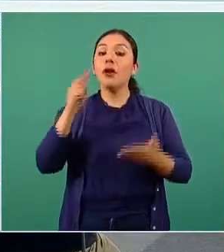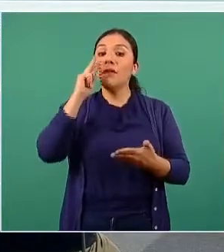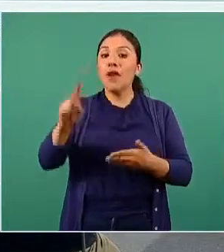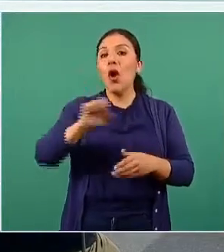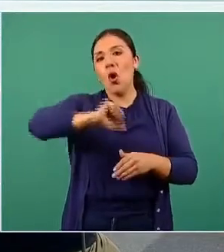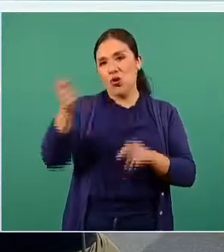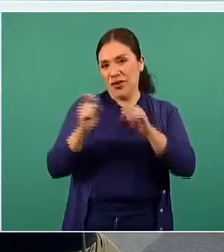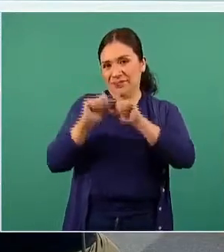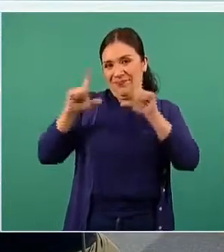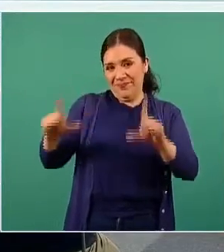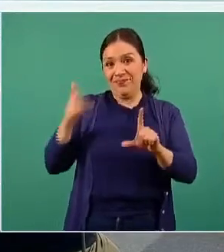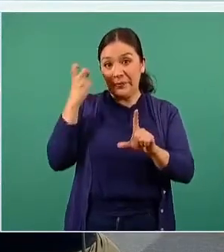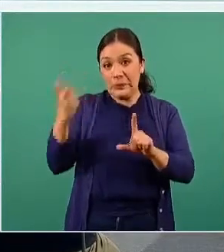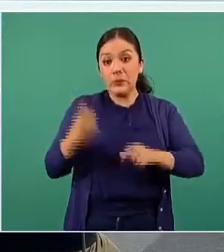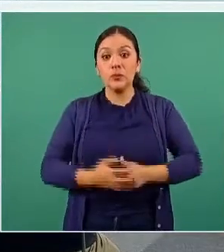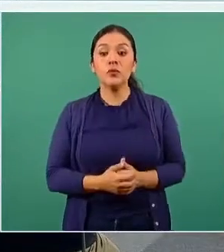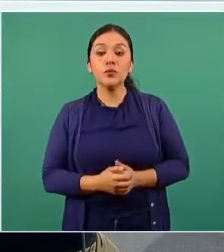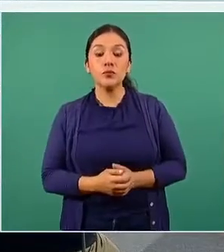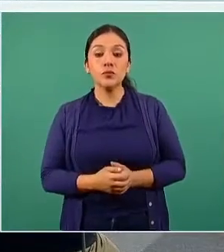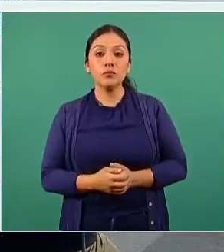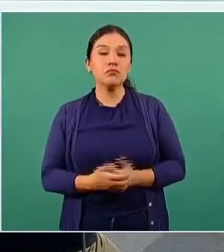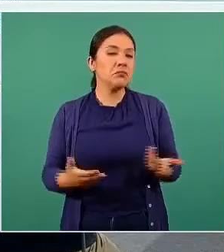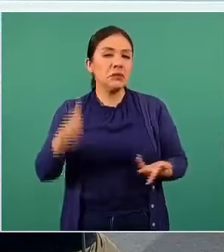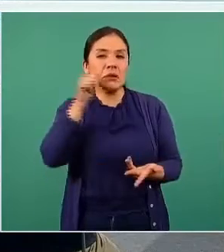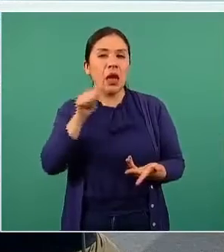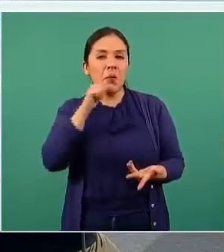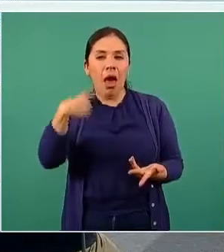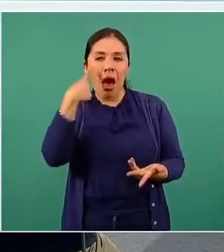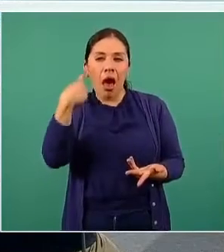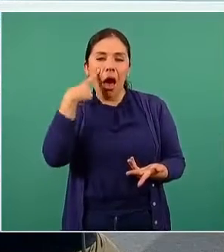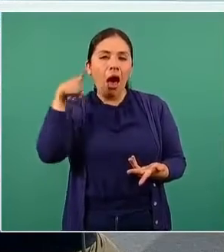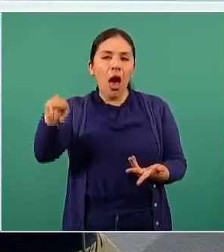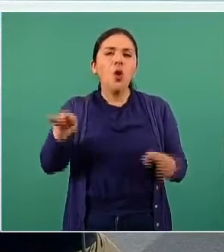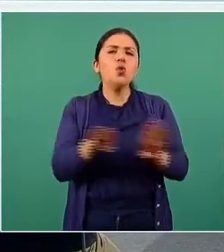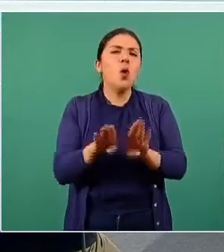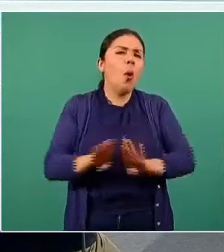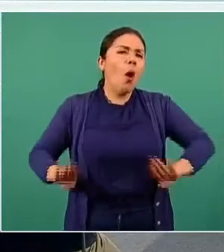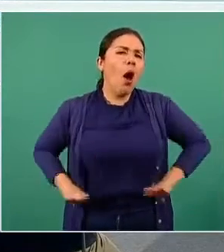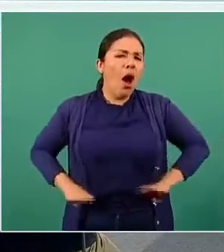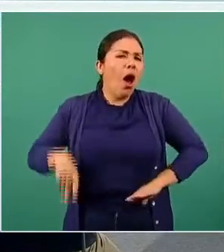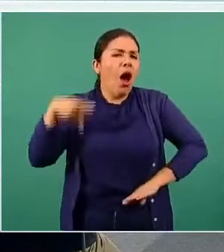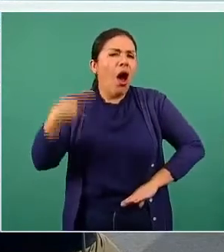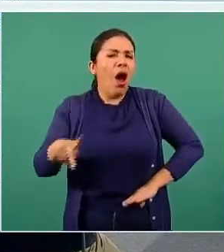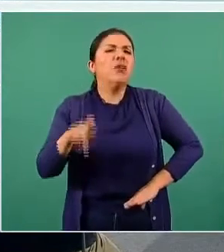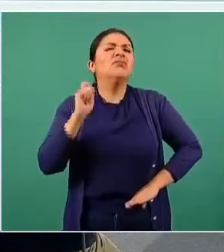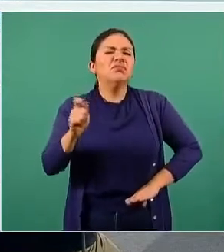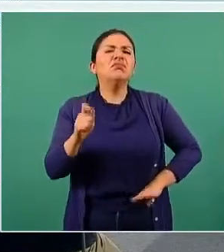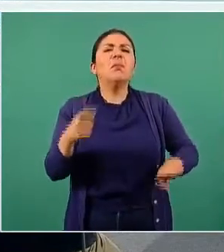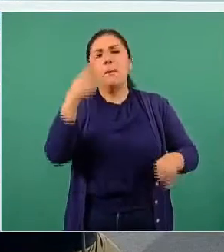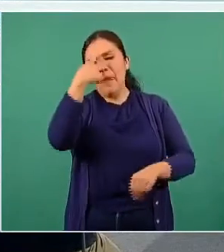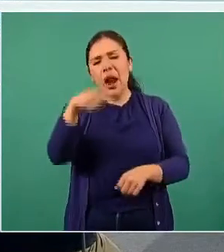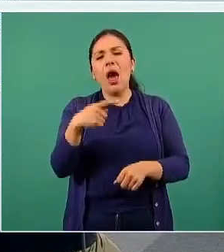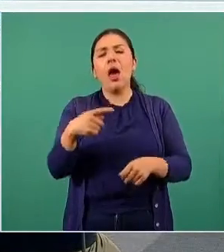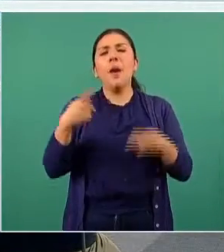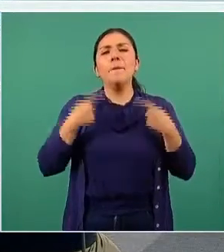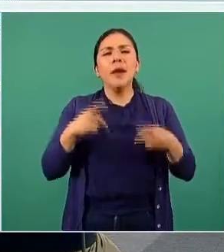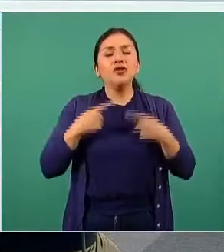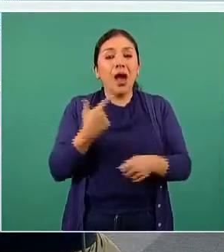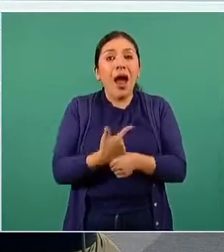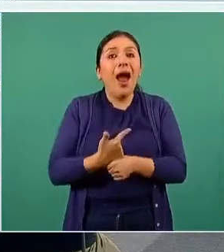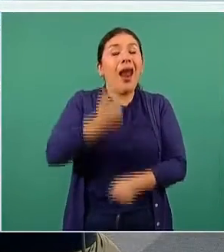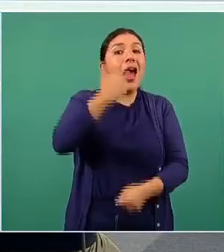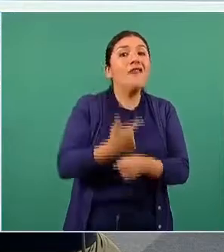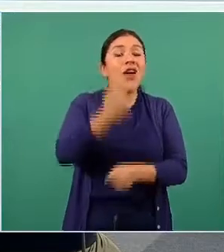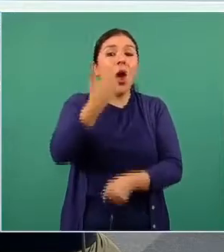diapositiva. En esta siempre graficamos el comportamiento también de la carga de enfermedad grave